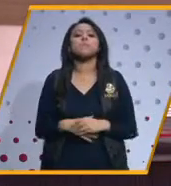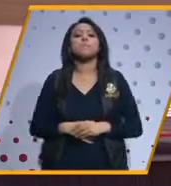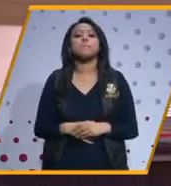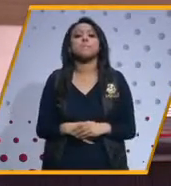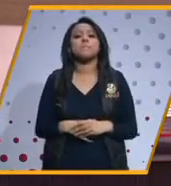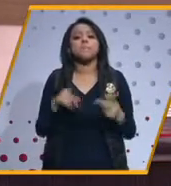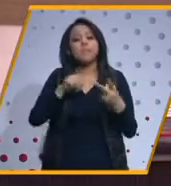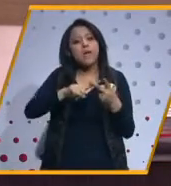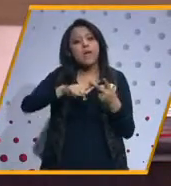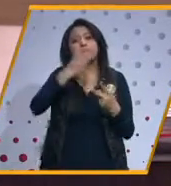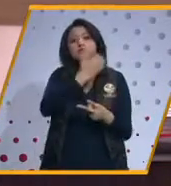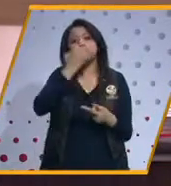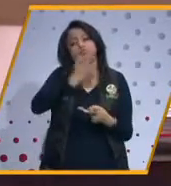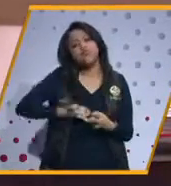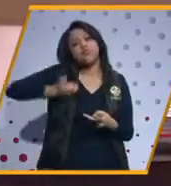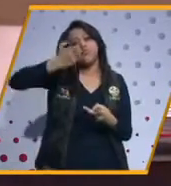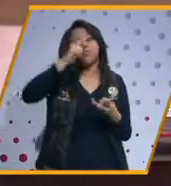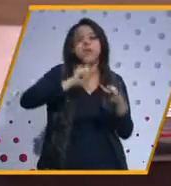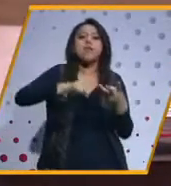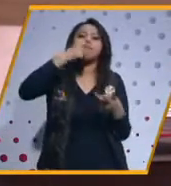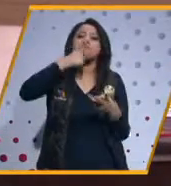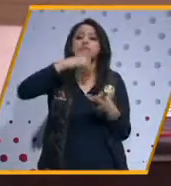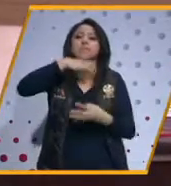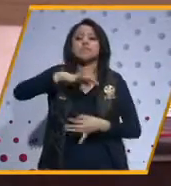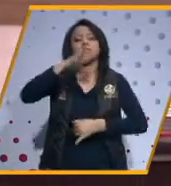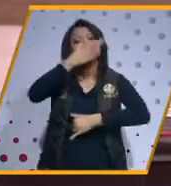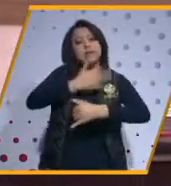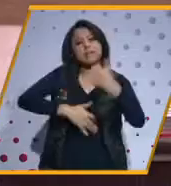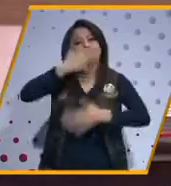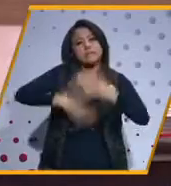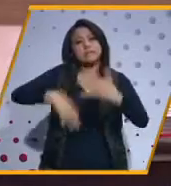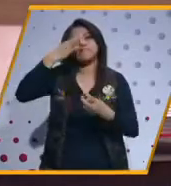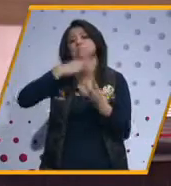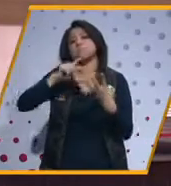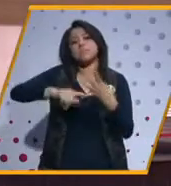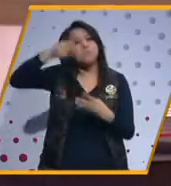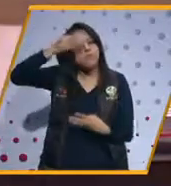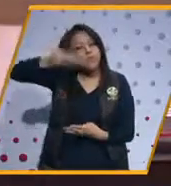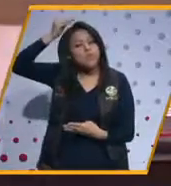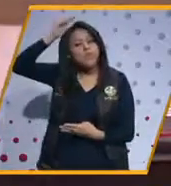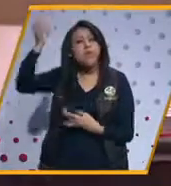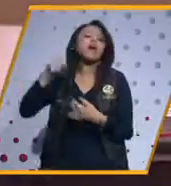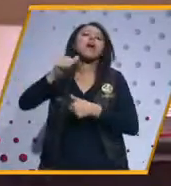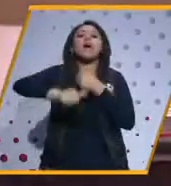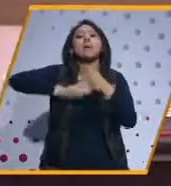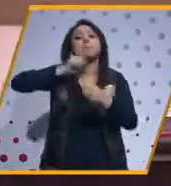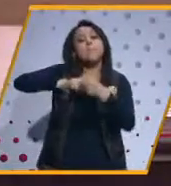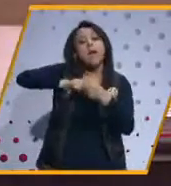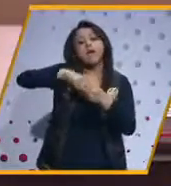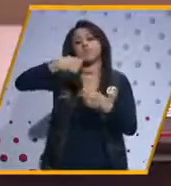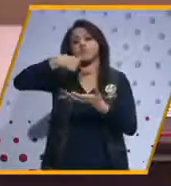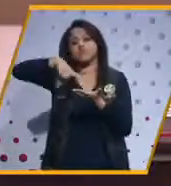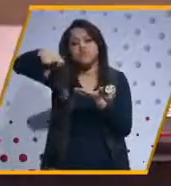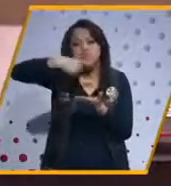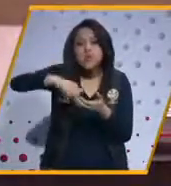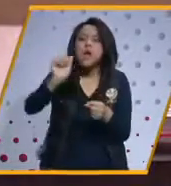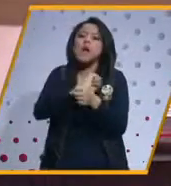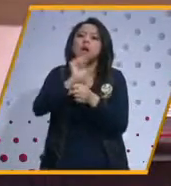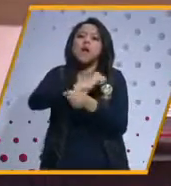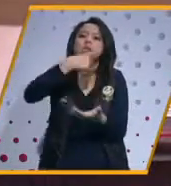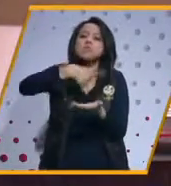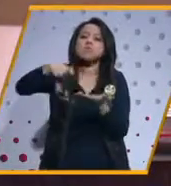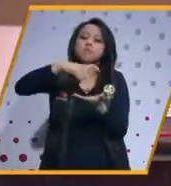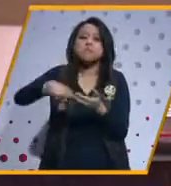pagar colegiaturas, la fiesta de 15 años, el bautizo, comprar animales, cambiar de carro, claro,